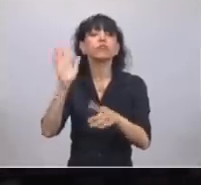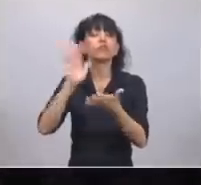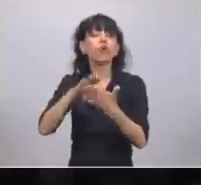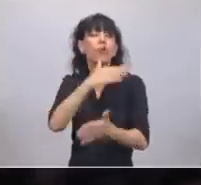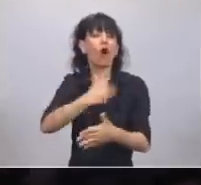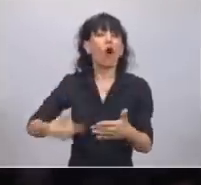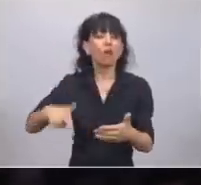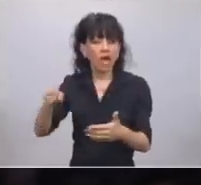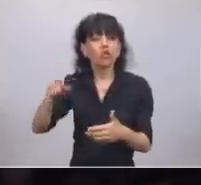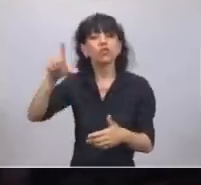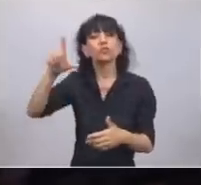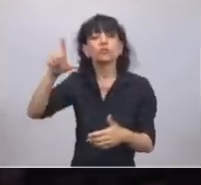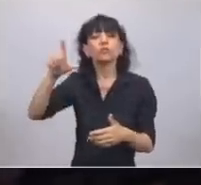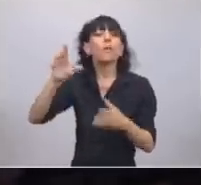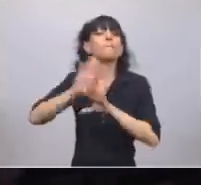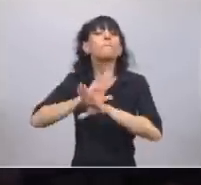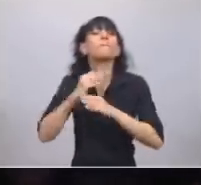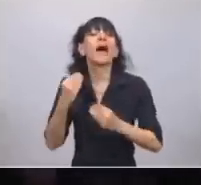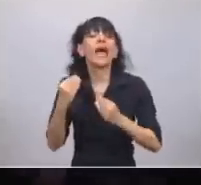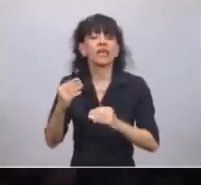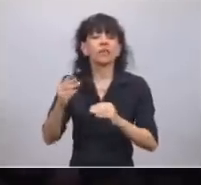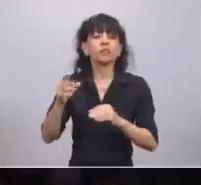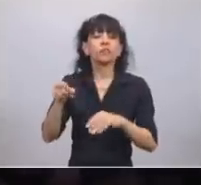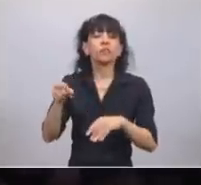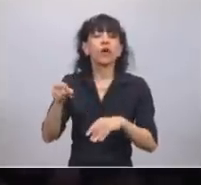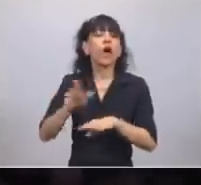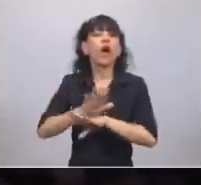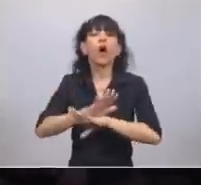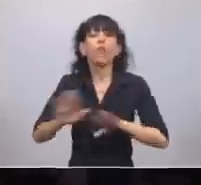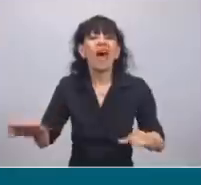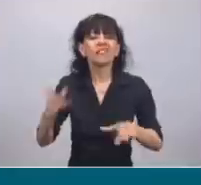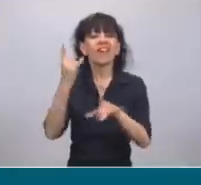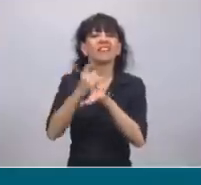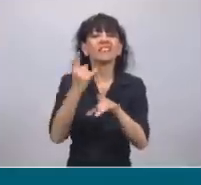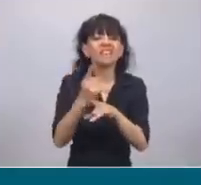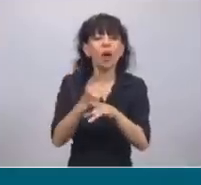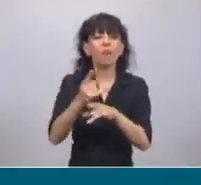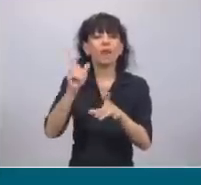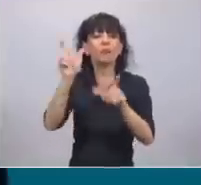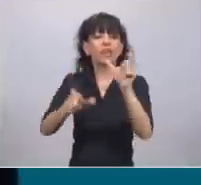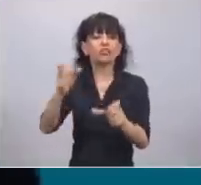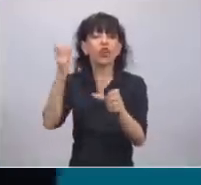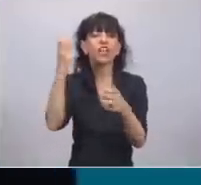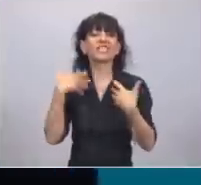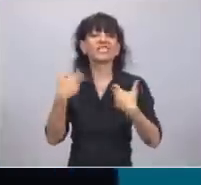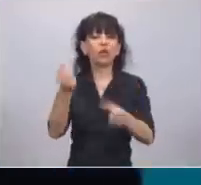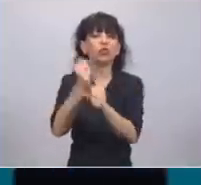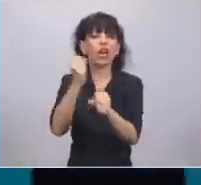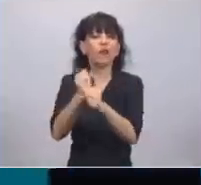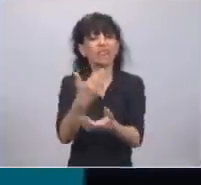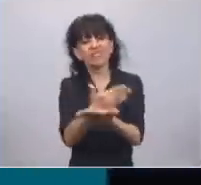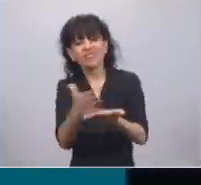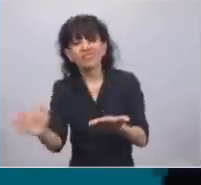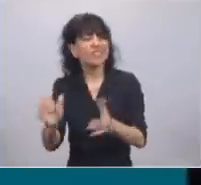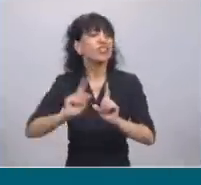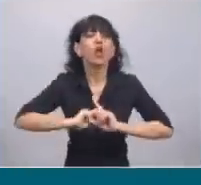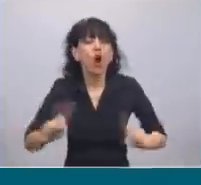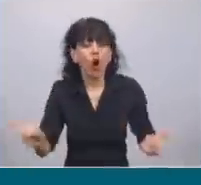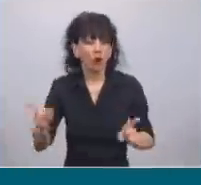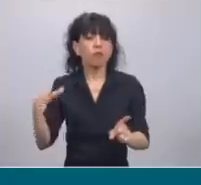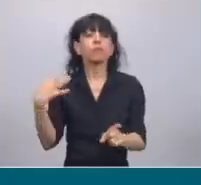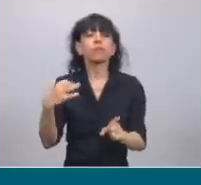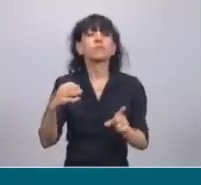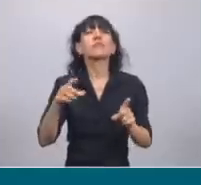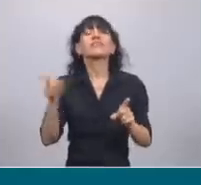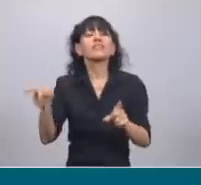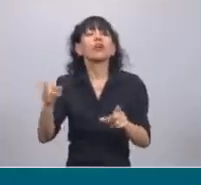Santoro, para que dejen de ser excluidos del sistema, monotributistas rehenes,